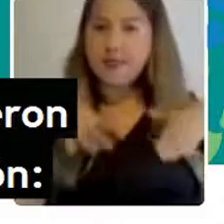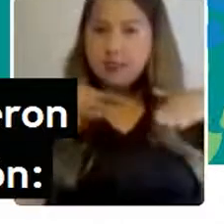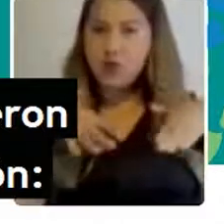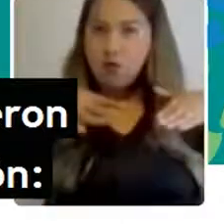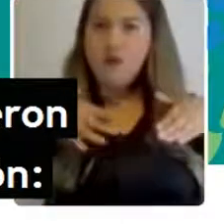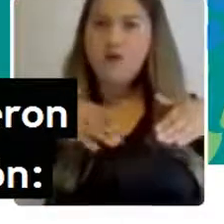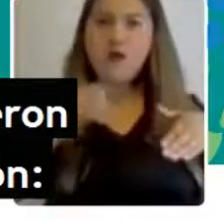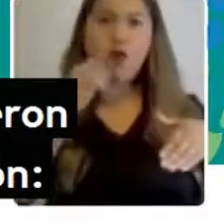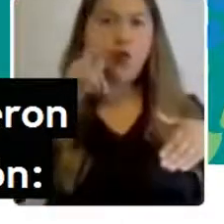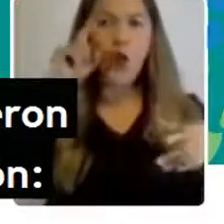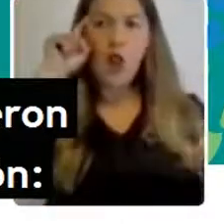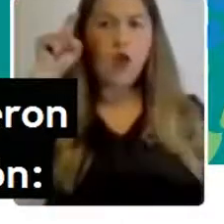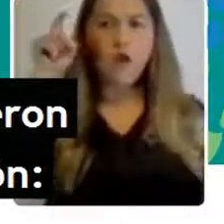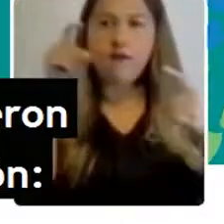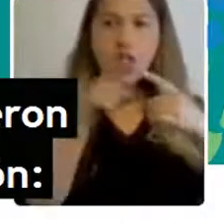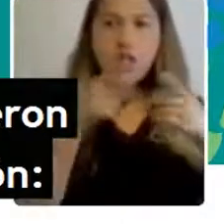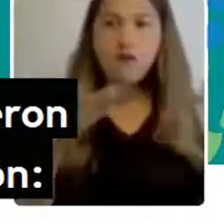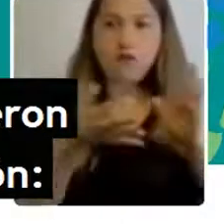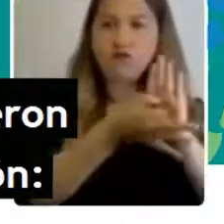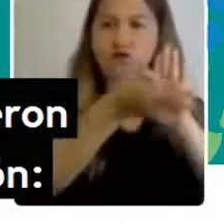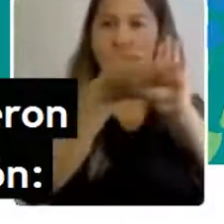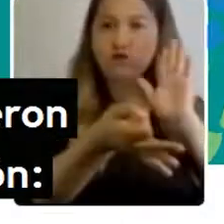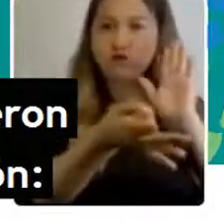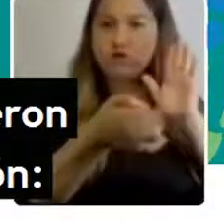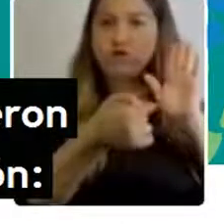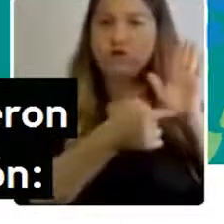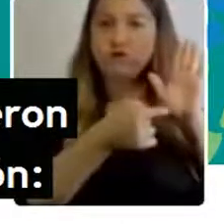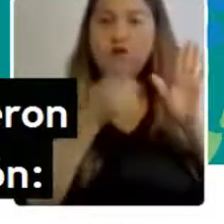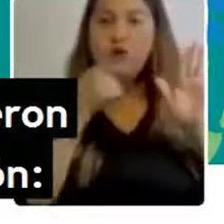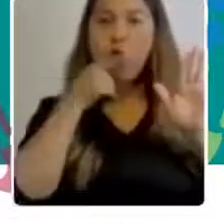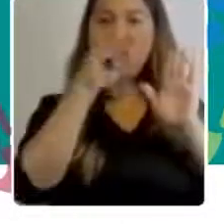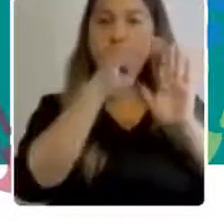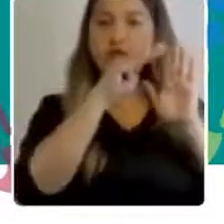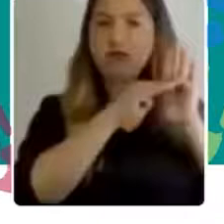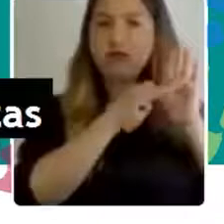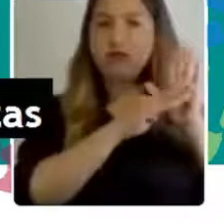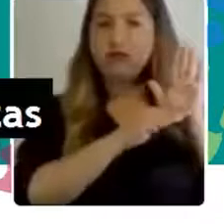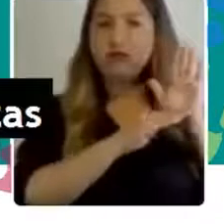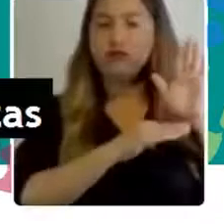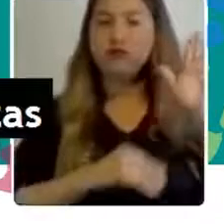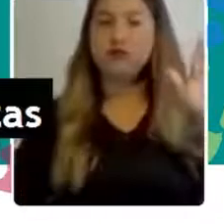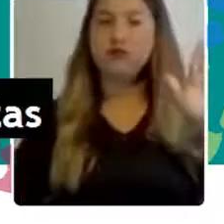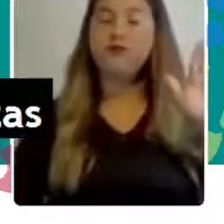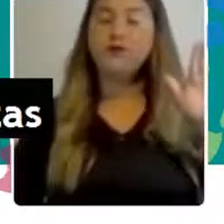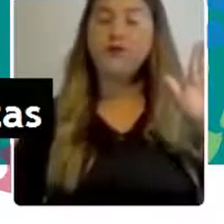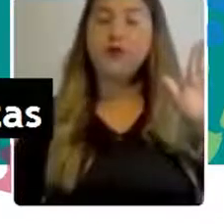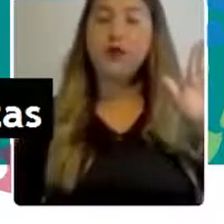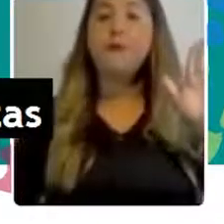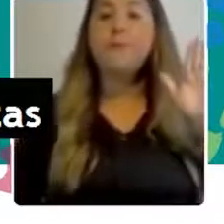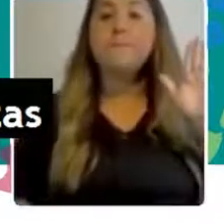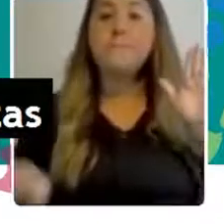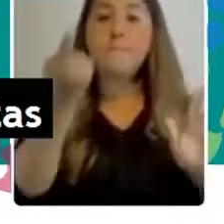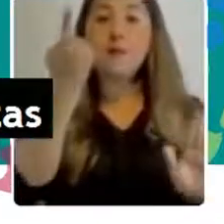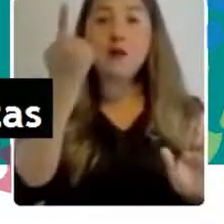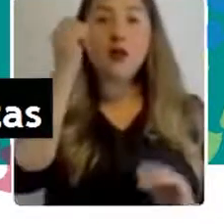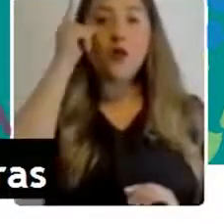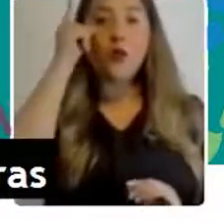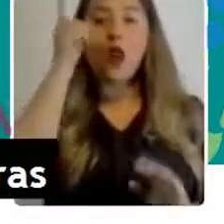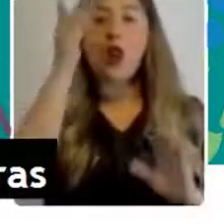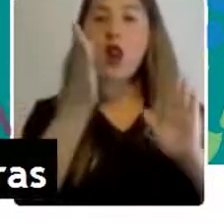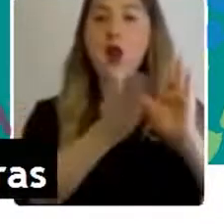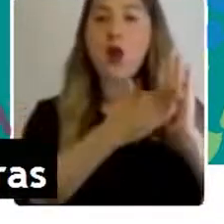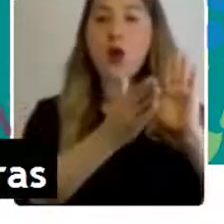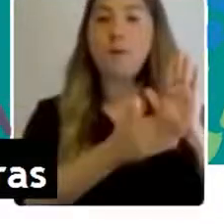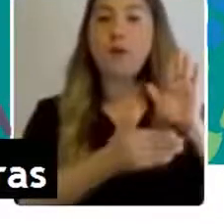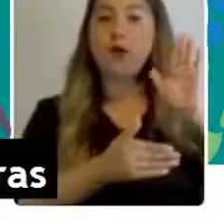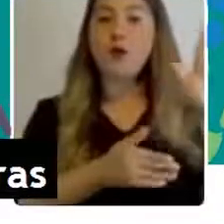funciones que se establecieron en el decreto que genera esta comisión. La primera, que es proponer acciones de política pública